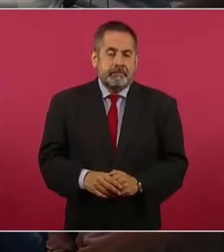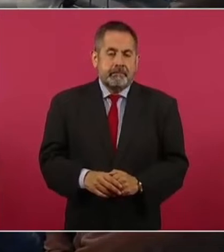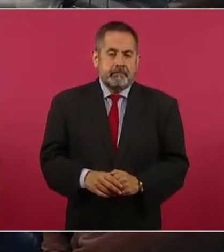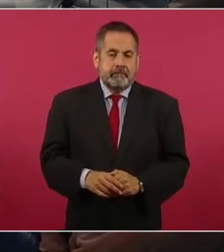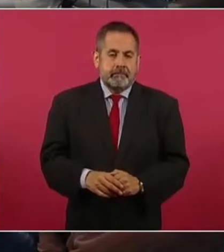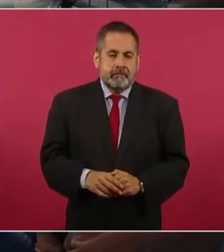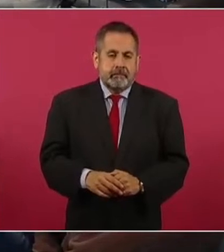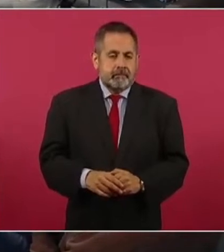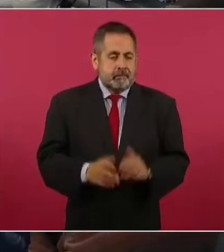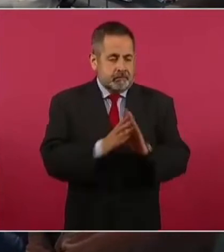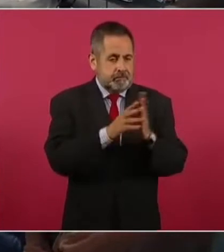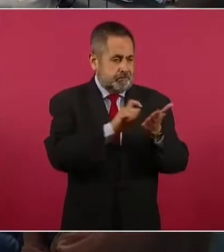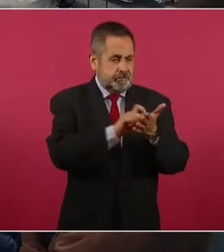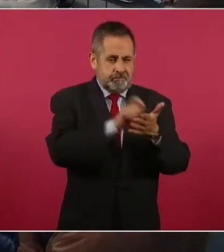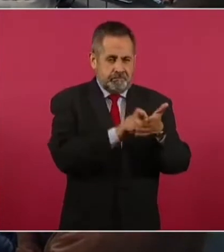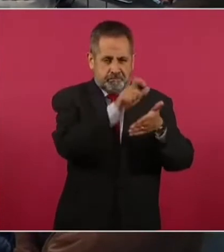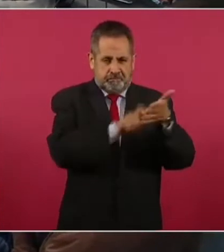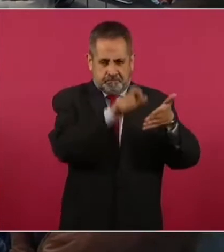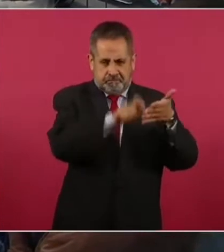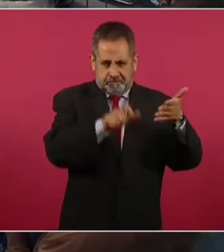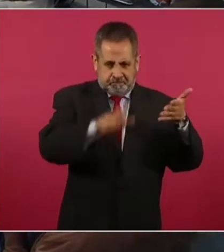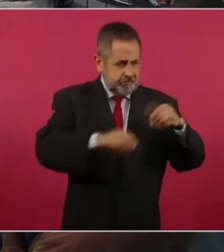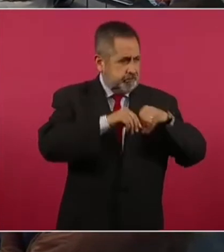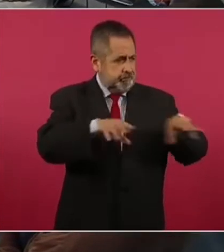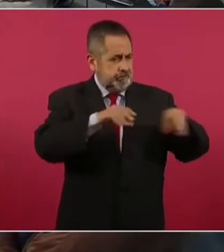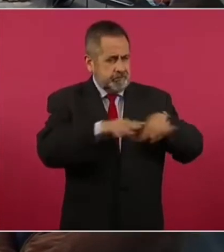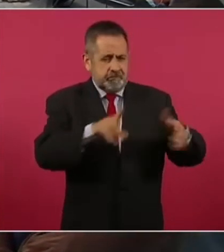De las columnas. Los políticos